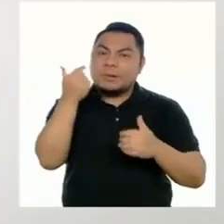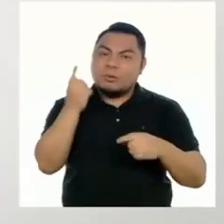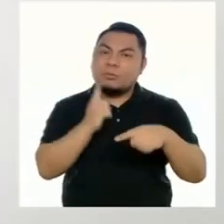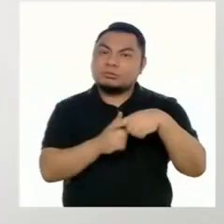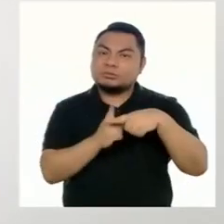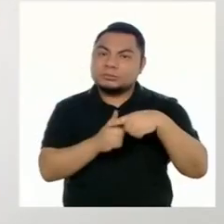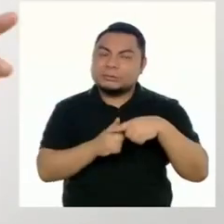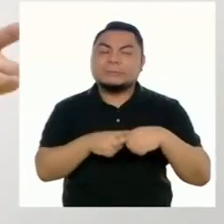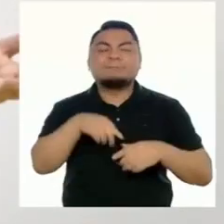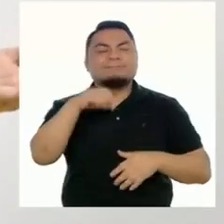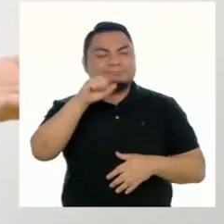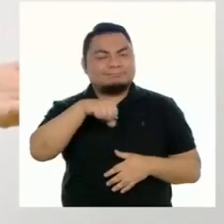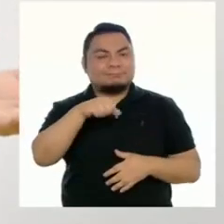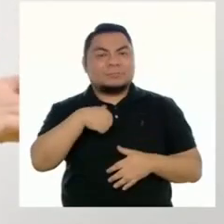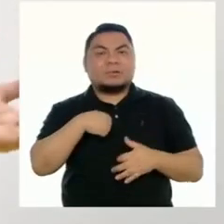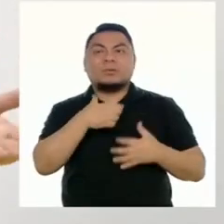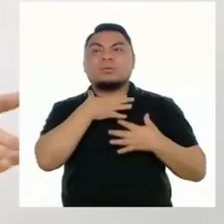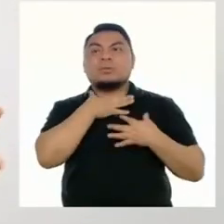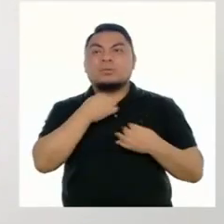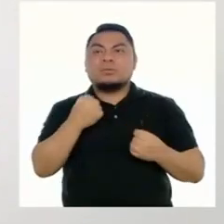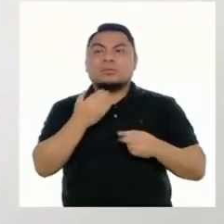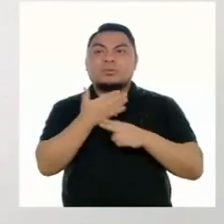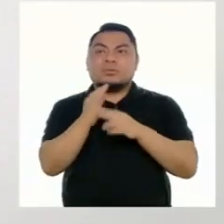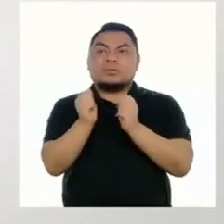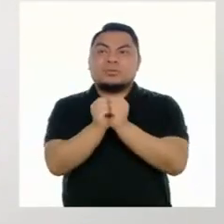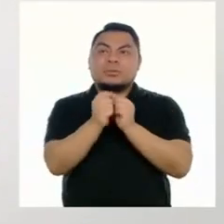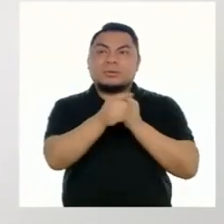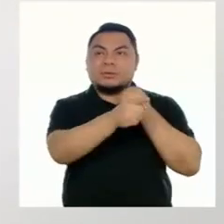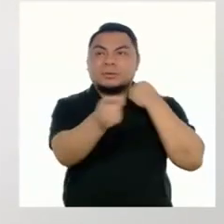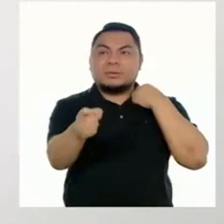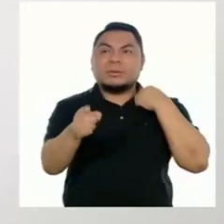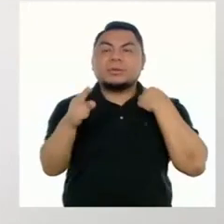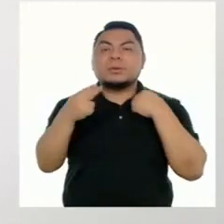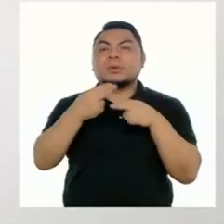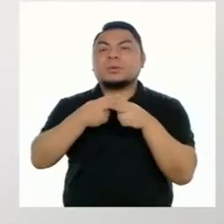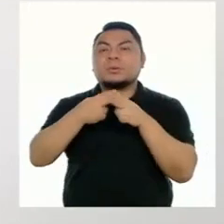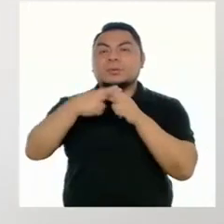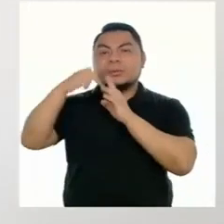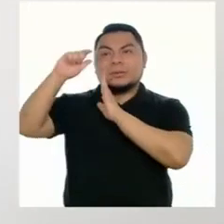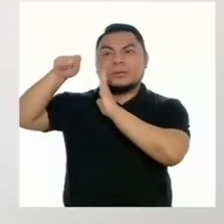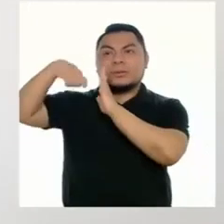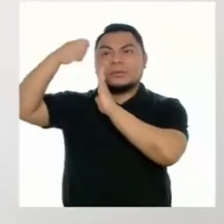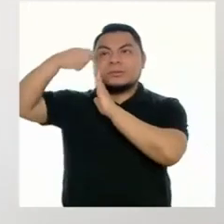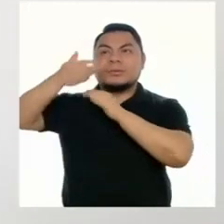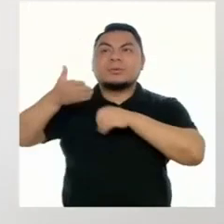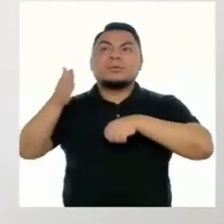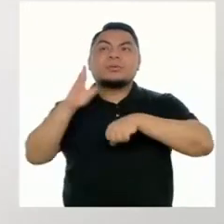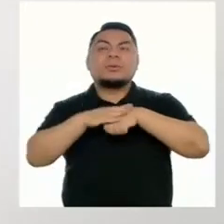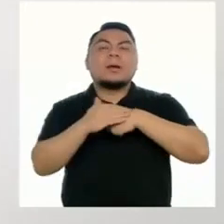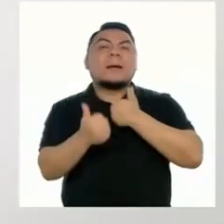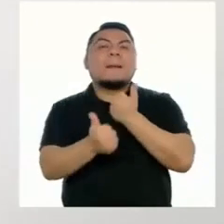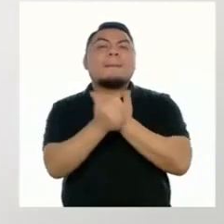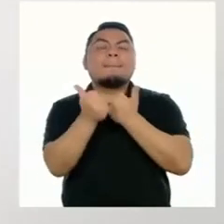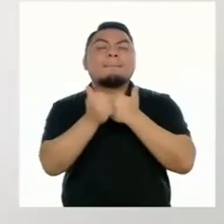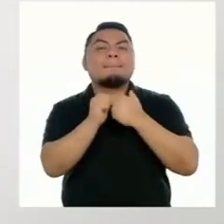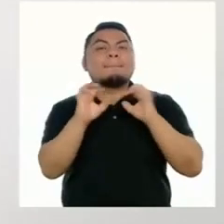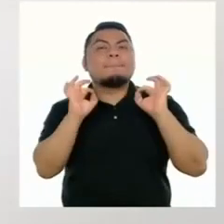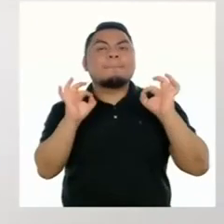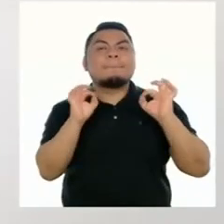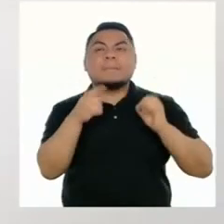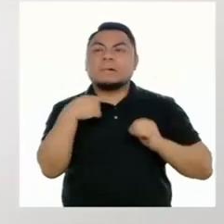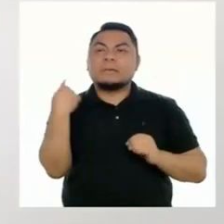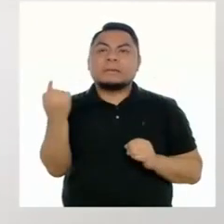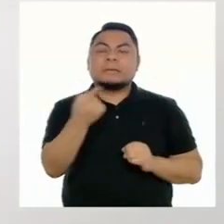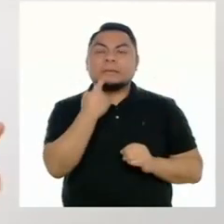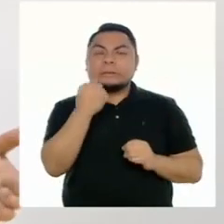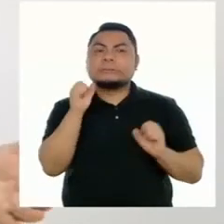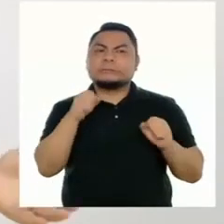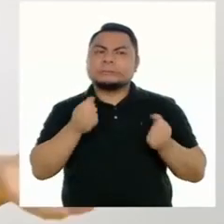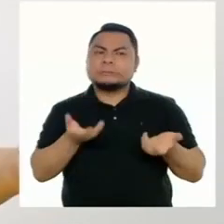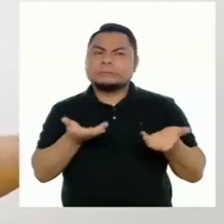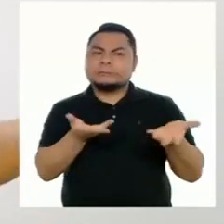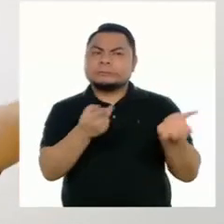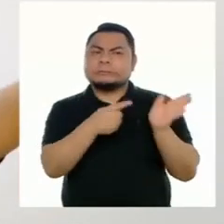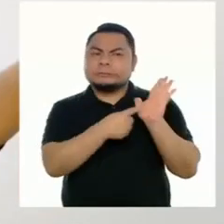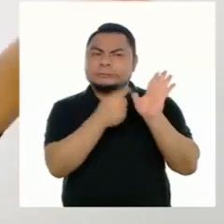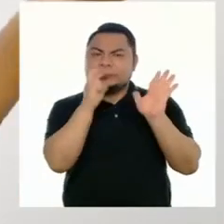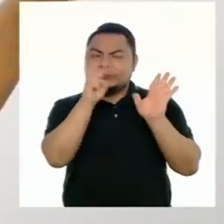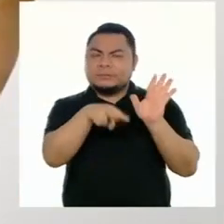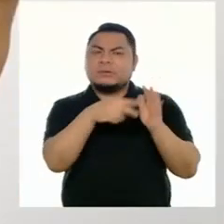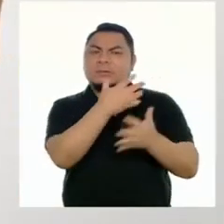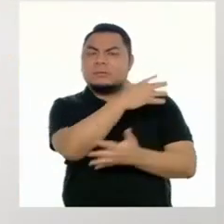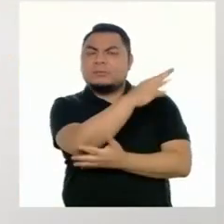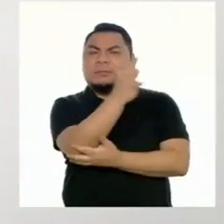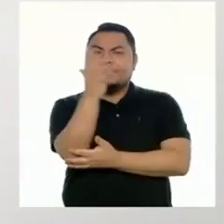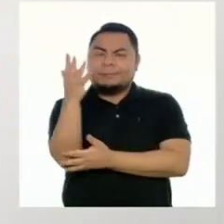me gustaría compartir con ustedes un breve video sobre los peligros a los que estamos exponiendo a